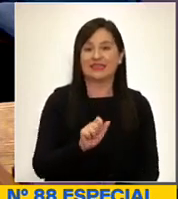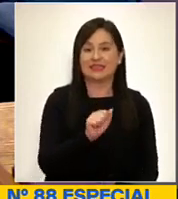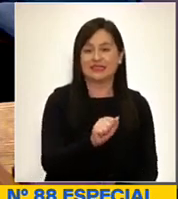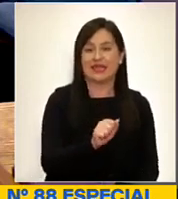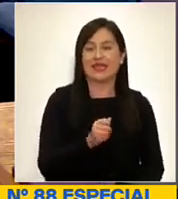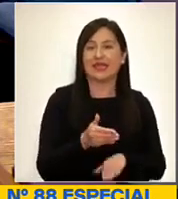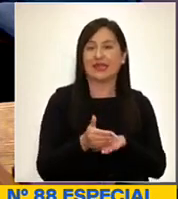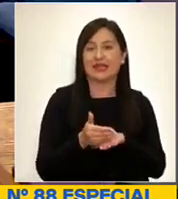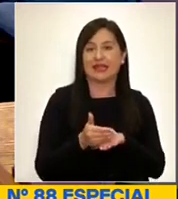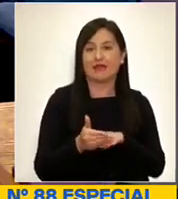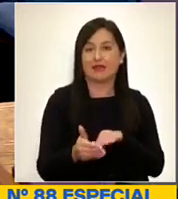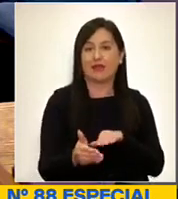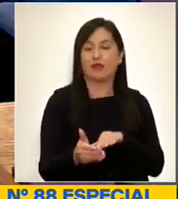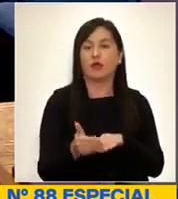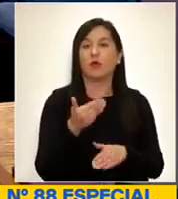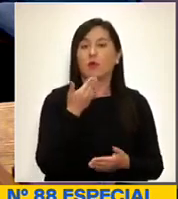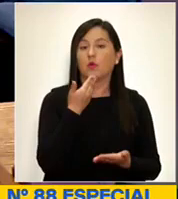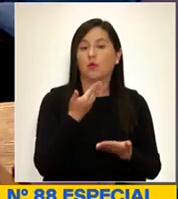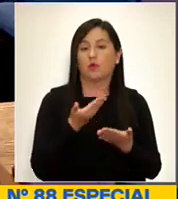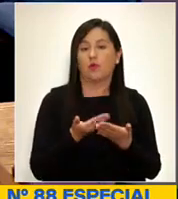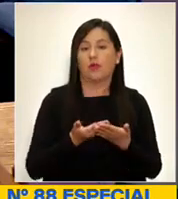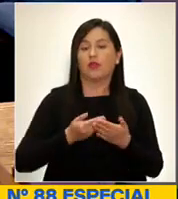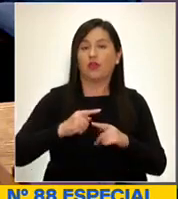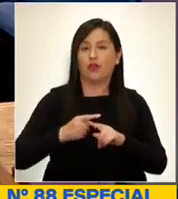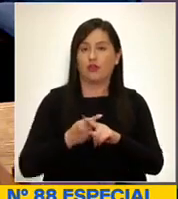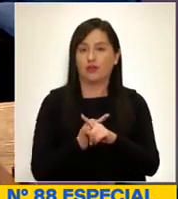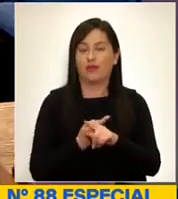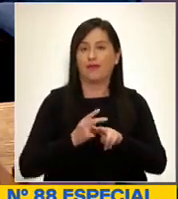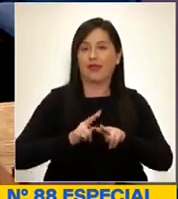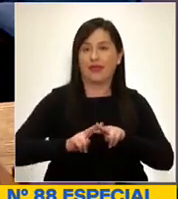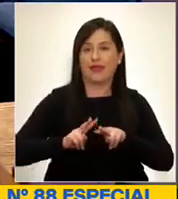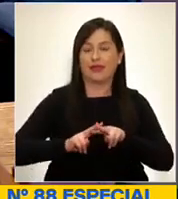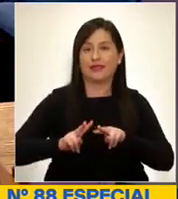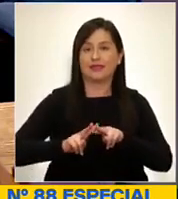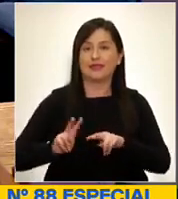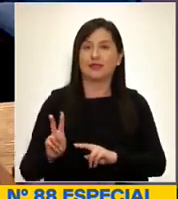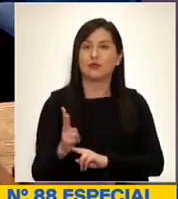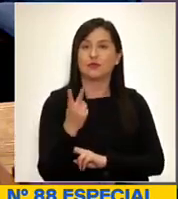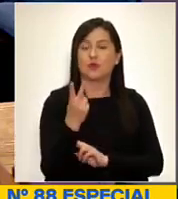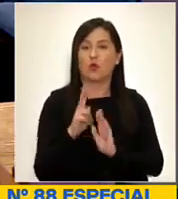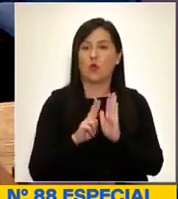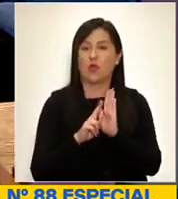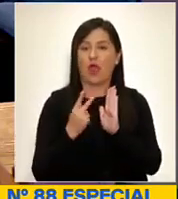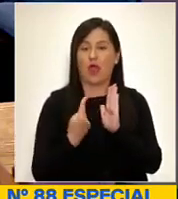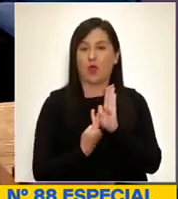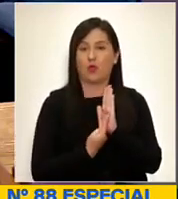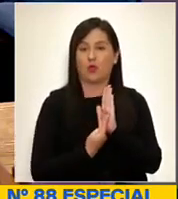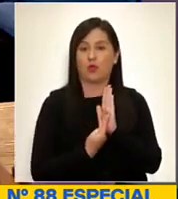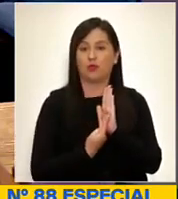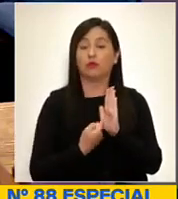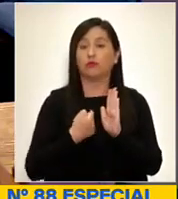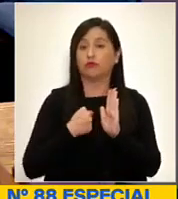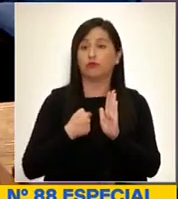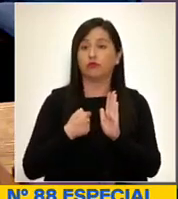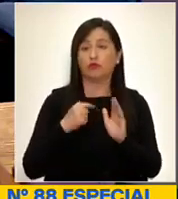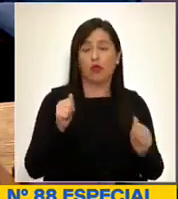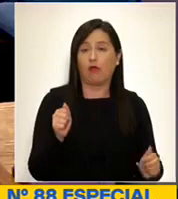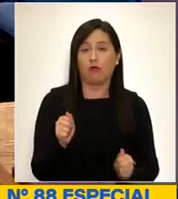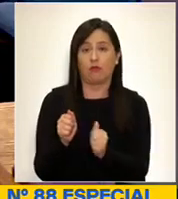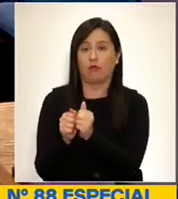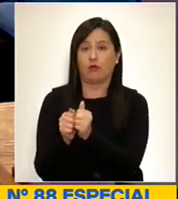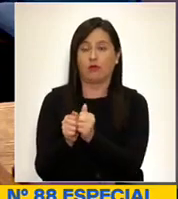mismo ia cuando corresponda nuevamente hacer el segundo ajuste no la voy a acompañar no me